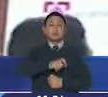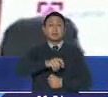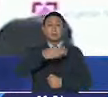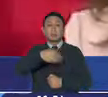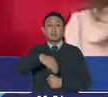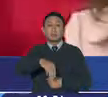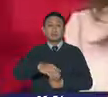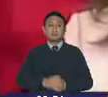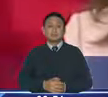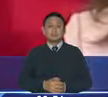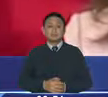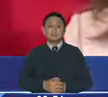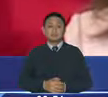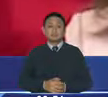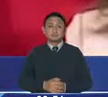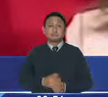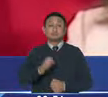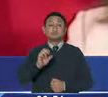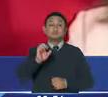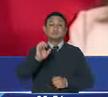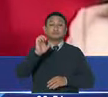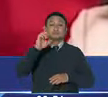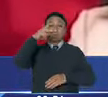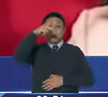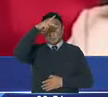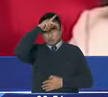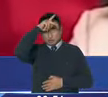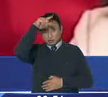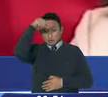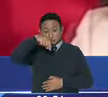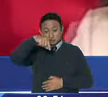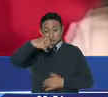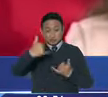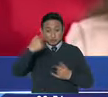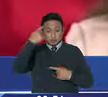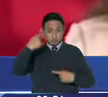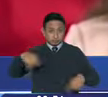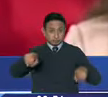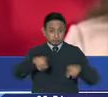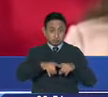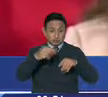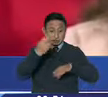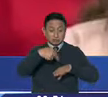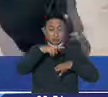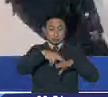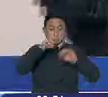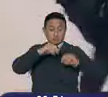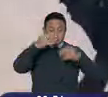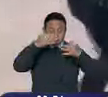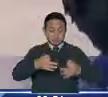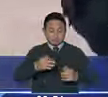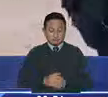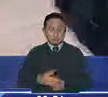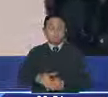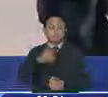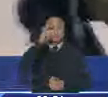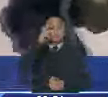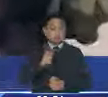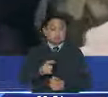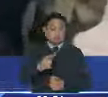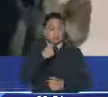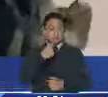miércoles. La situación del país amerita que de este acuerdo nacional llegar a acuerdos concretos. La fiscal de la Nación anunció por